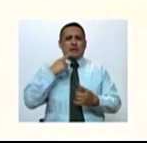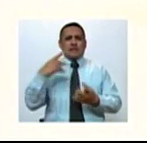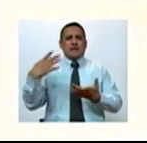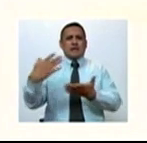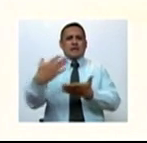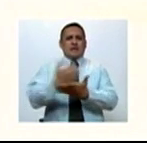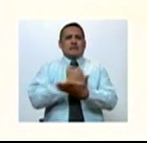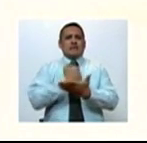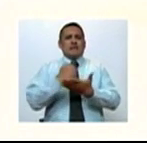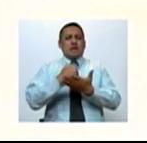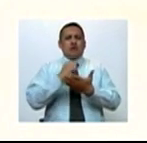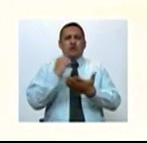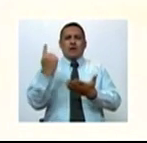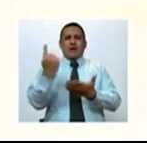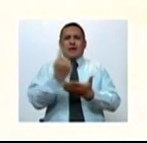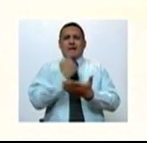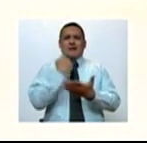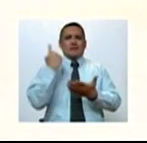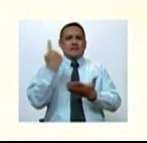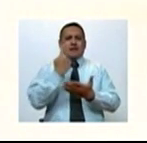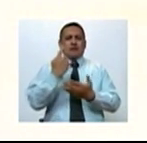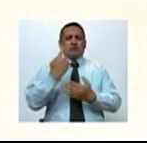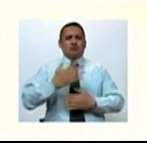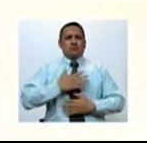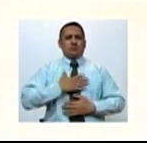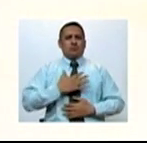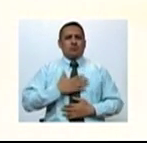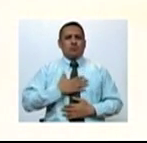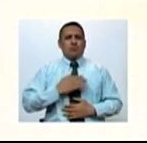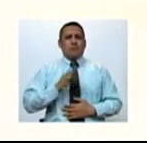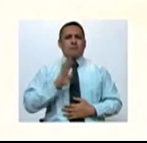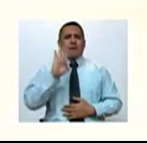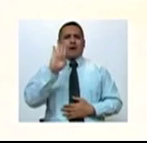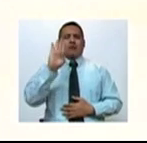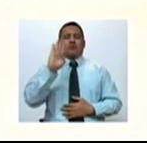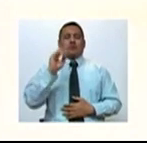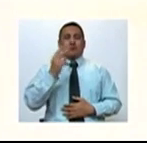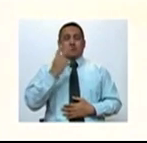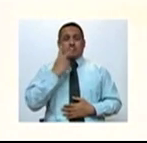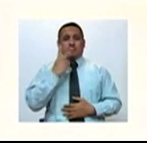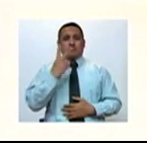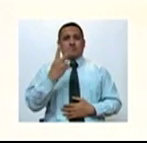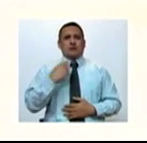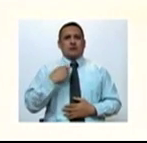embarga la totalidad de sus cuentas, ¿sí?